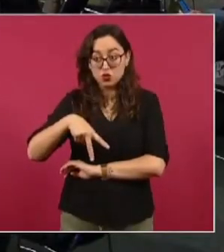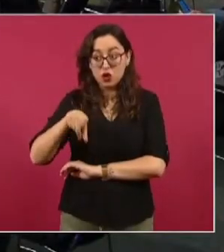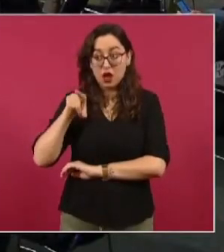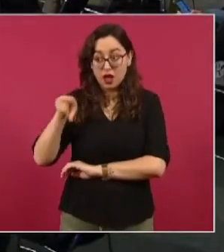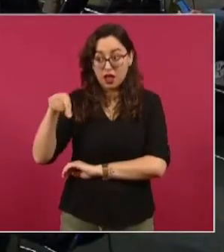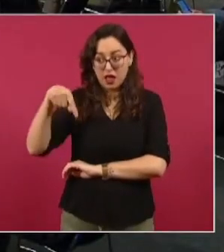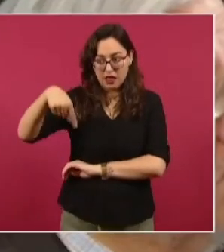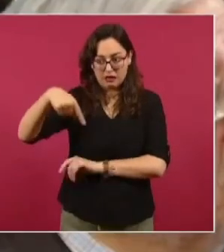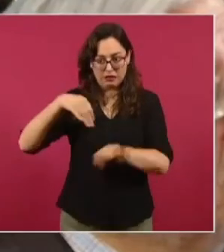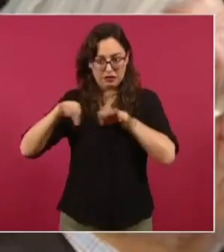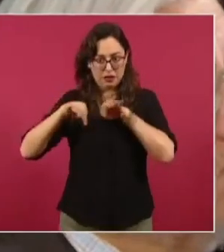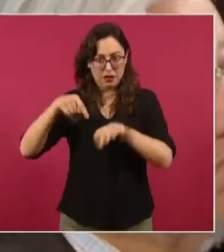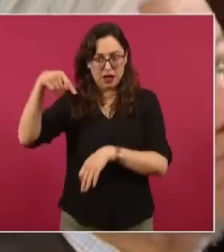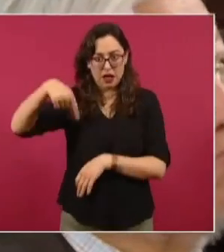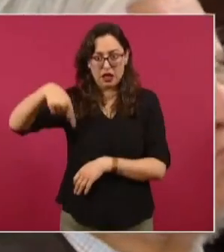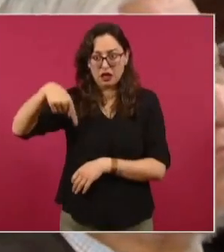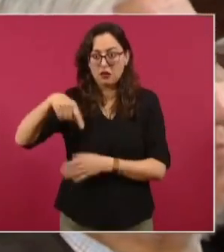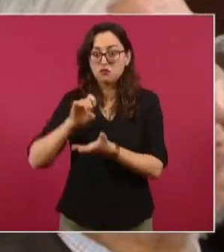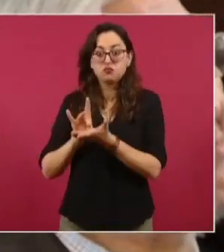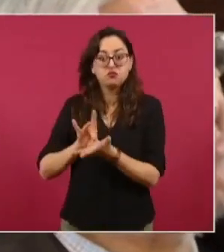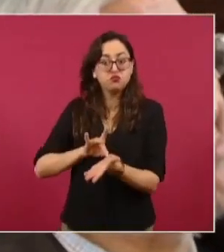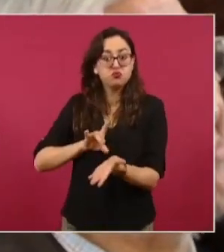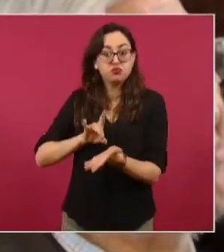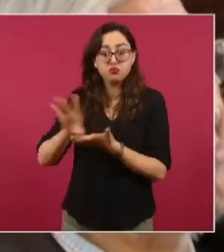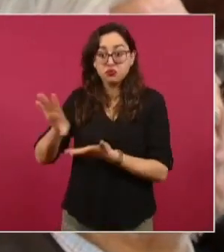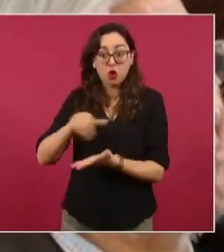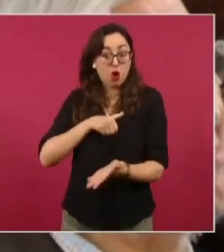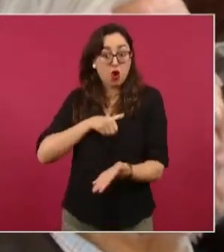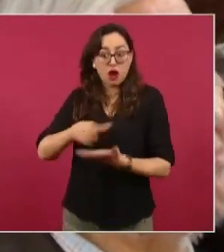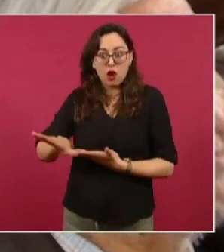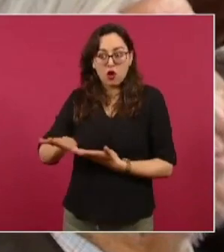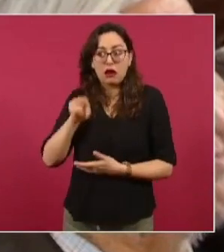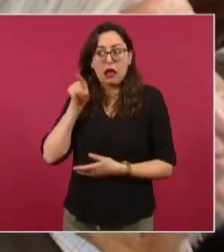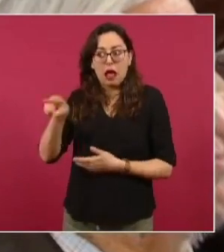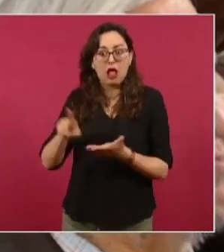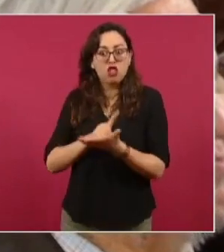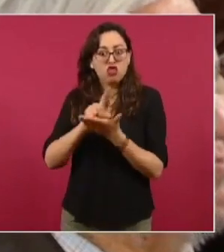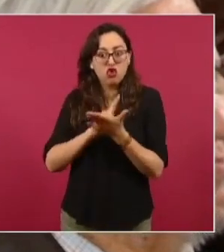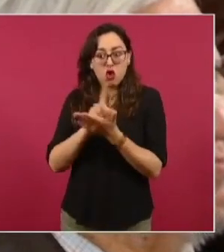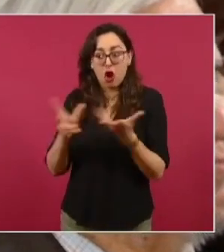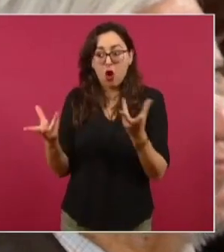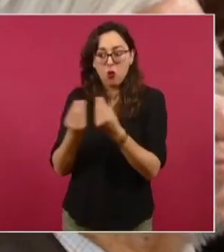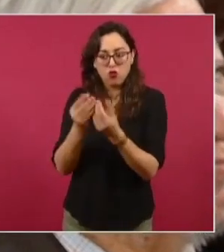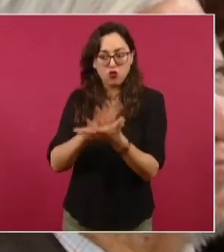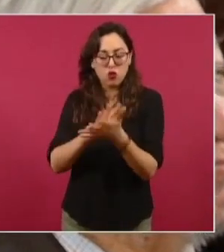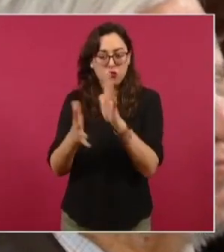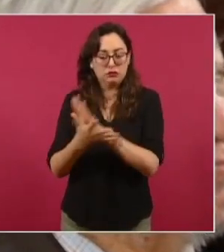nada de él no se sabe nada la DEA no informó